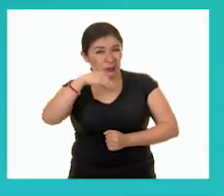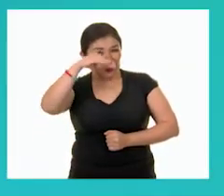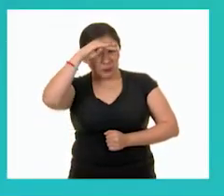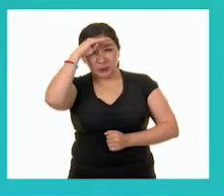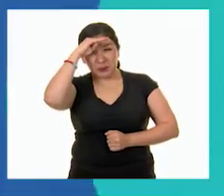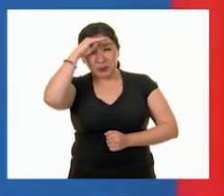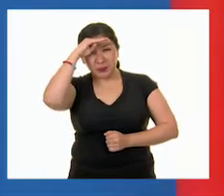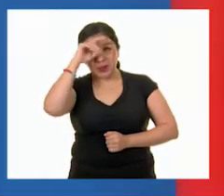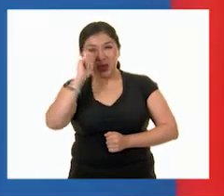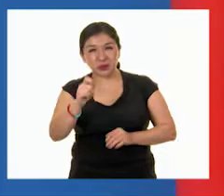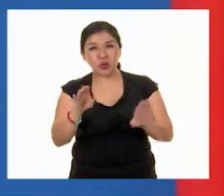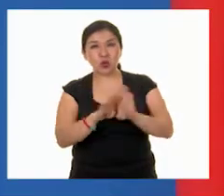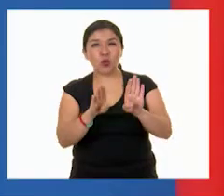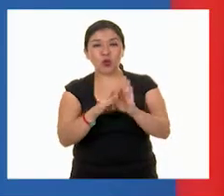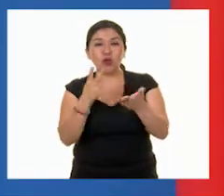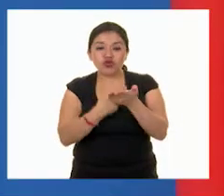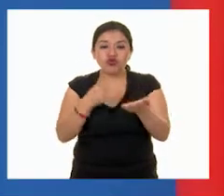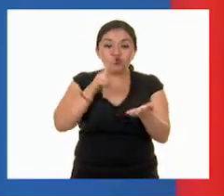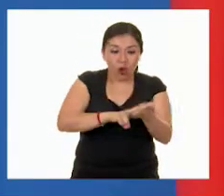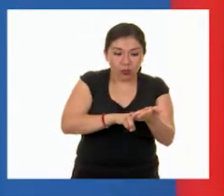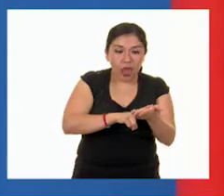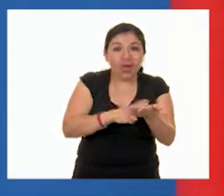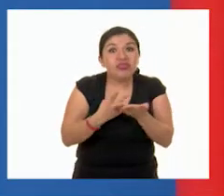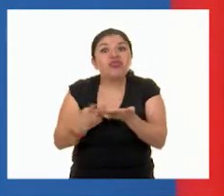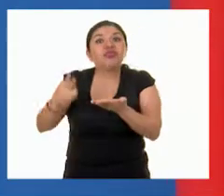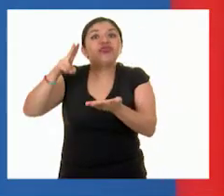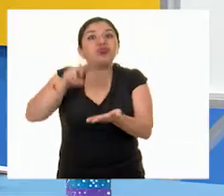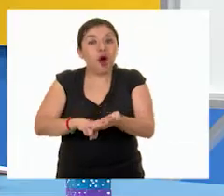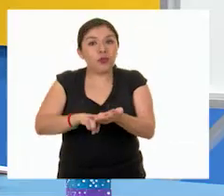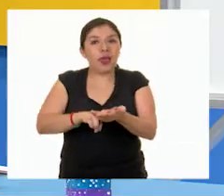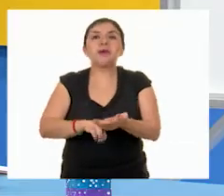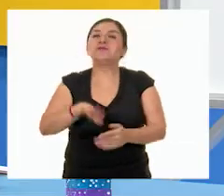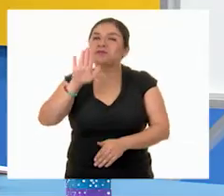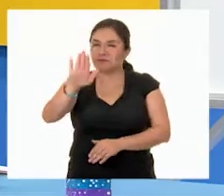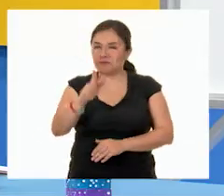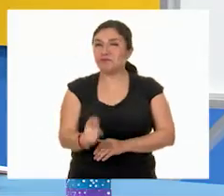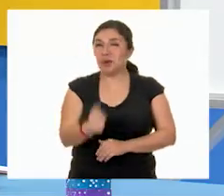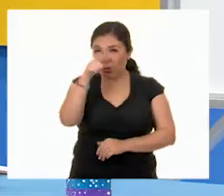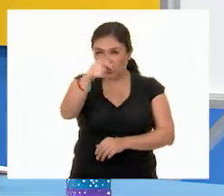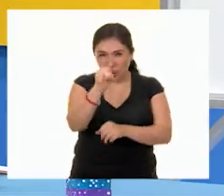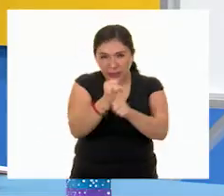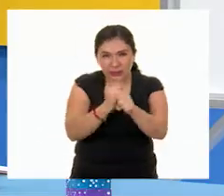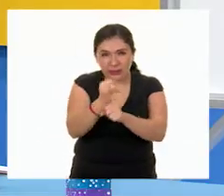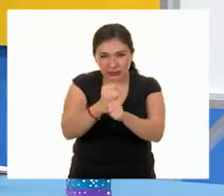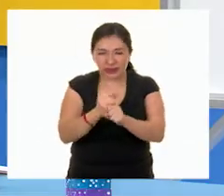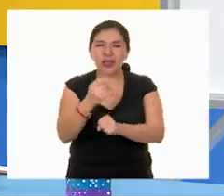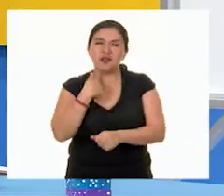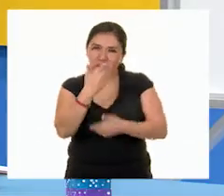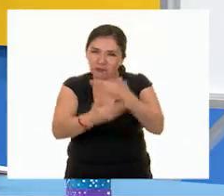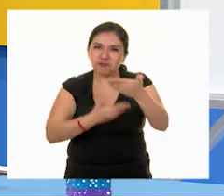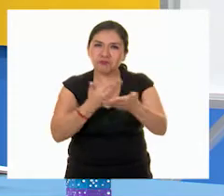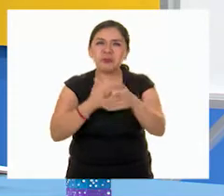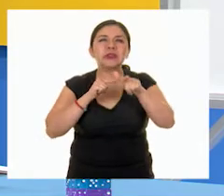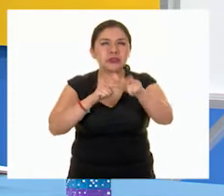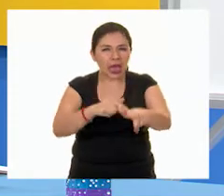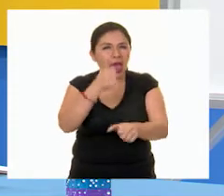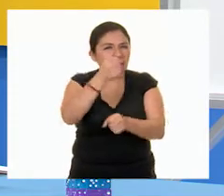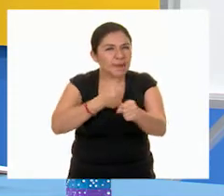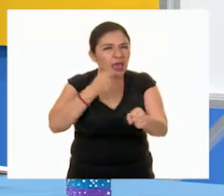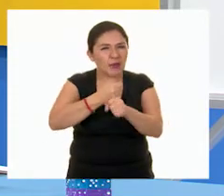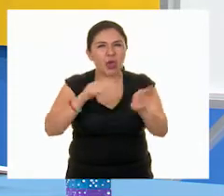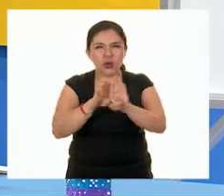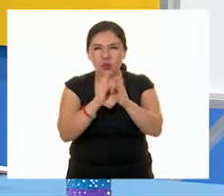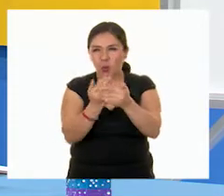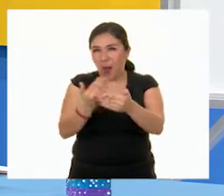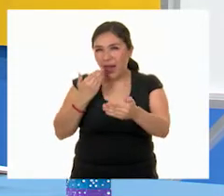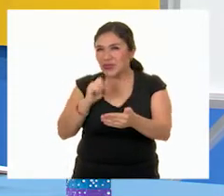aumentar el doble del doble. Pues para comenzar a investigarlo, les propongo seguir la estrategia anterior y